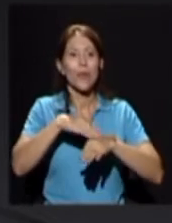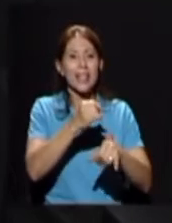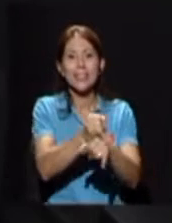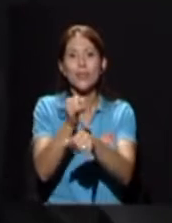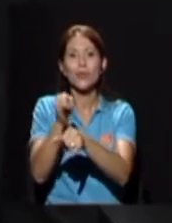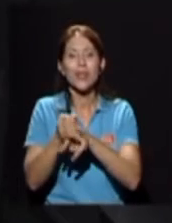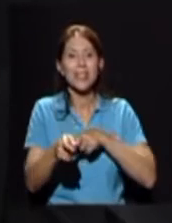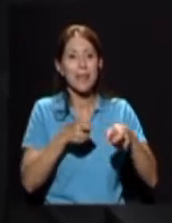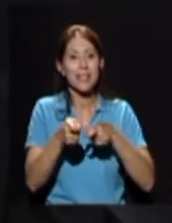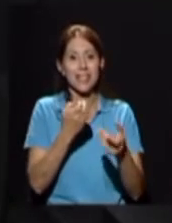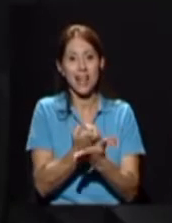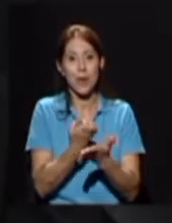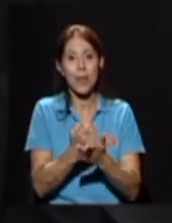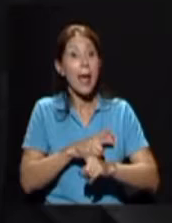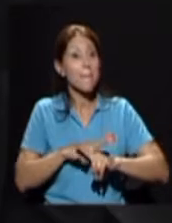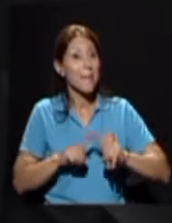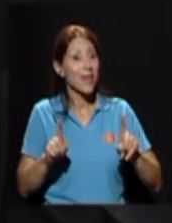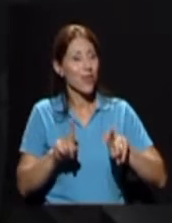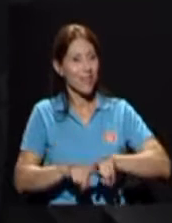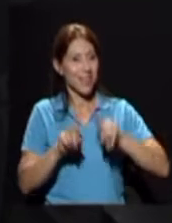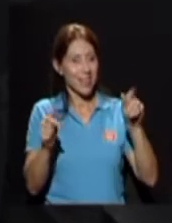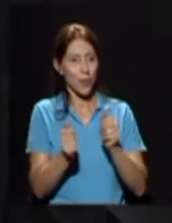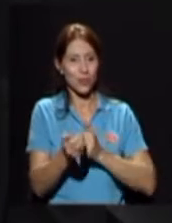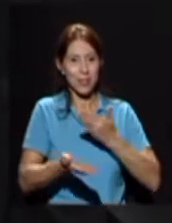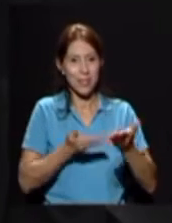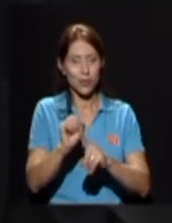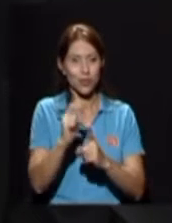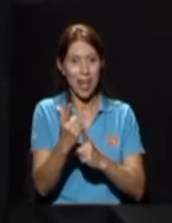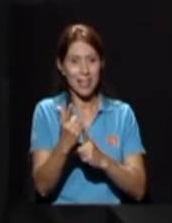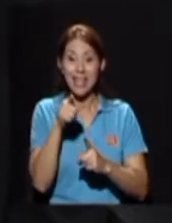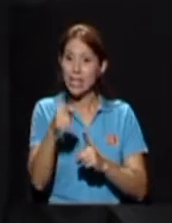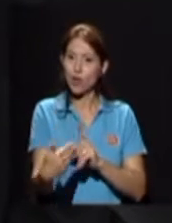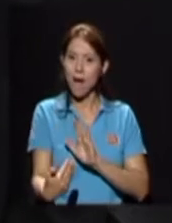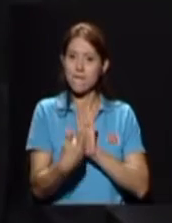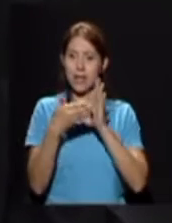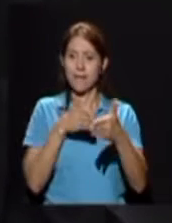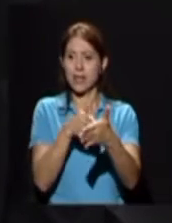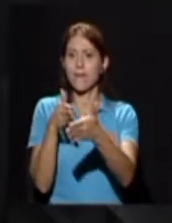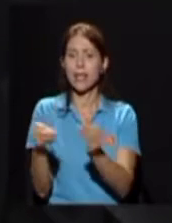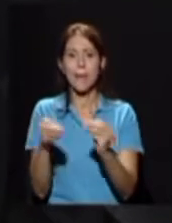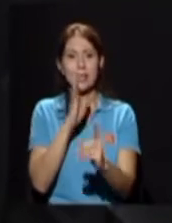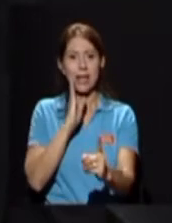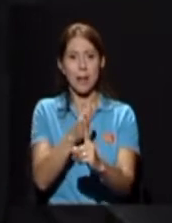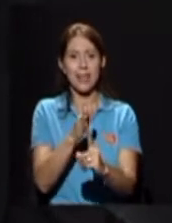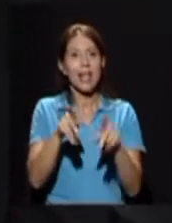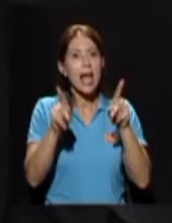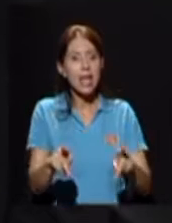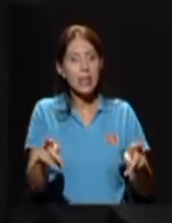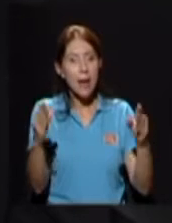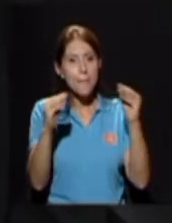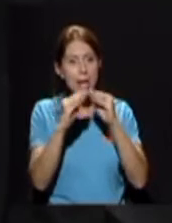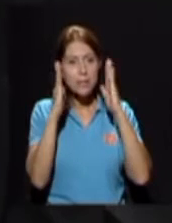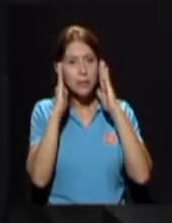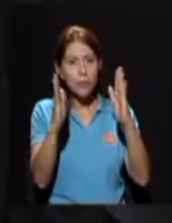que son cosas que nos afectan muy directamente, ¿verdad? Y la gente está como más atenta y cada vez hay más información. Entonces los